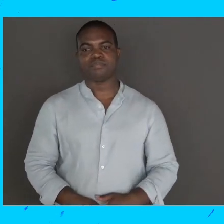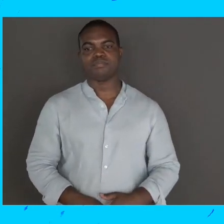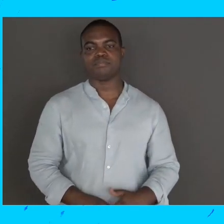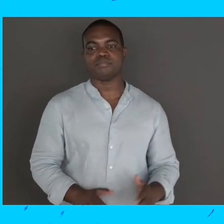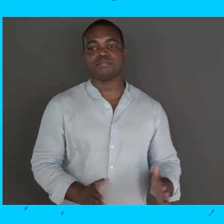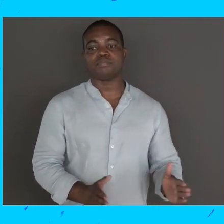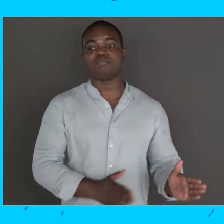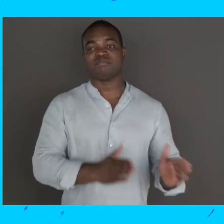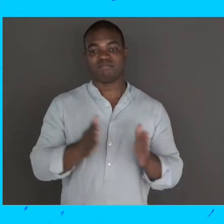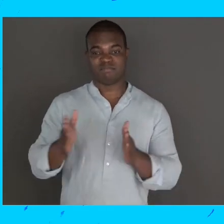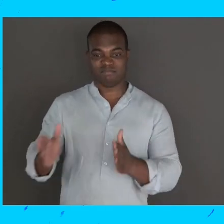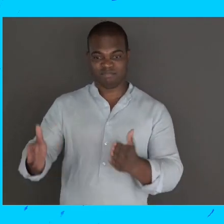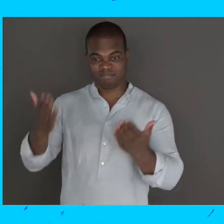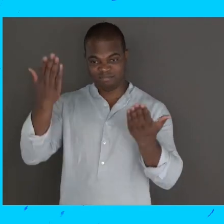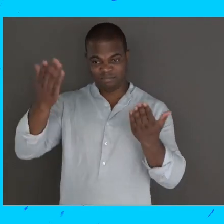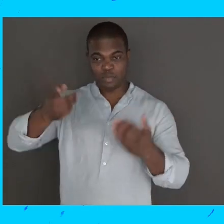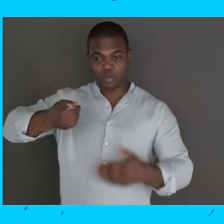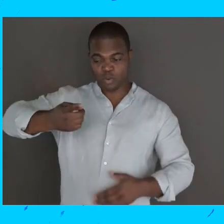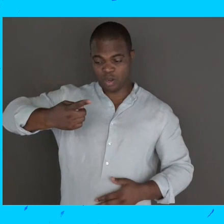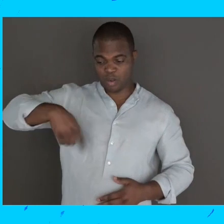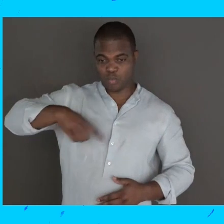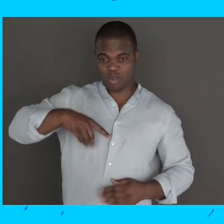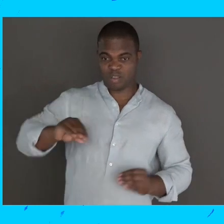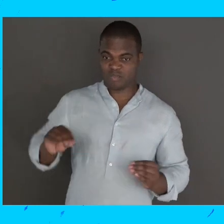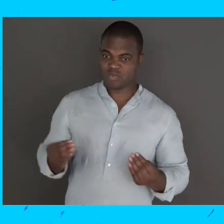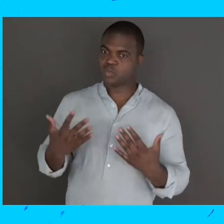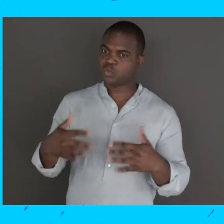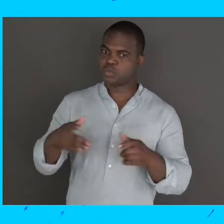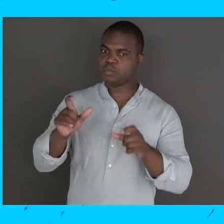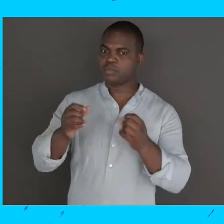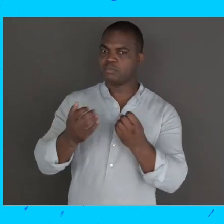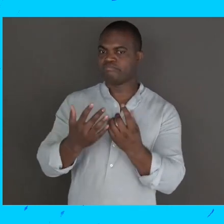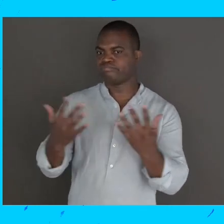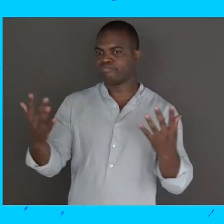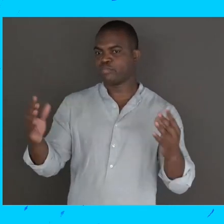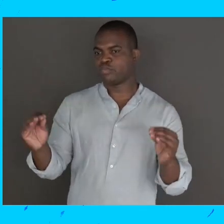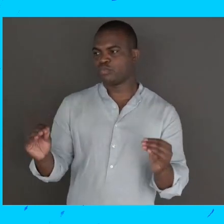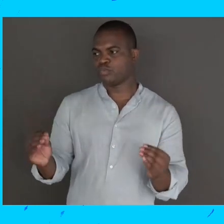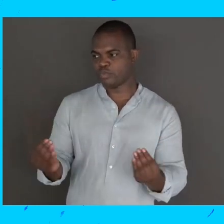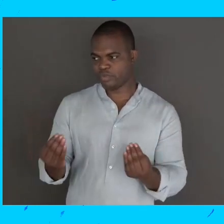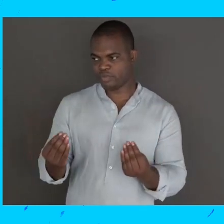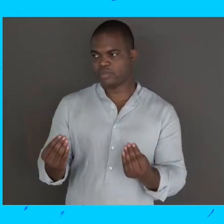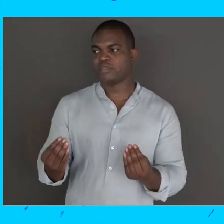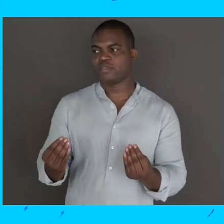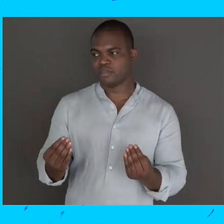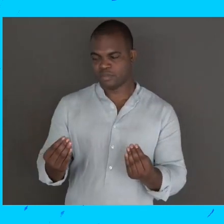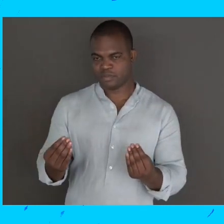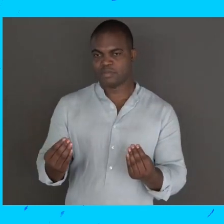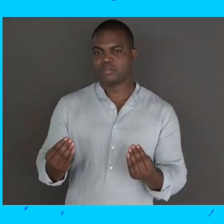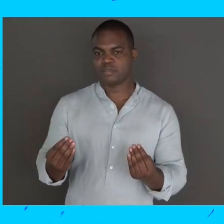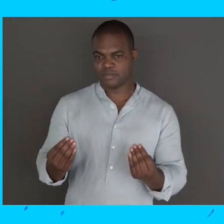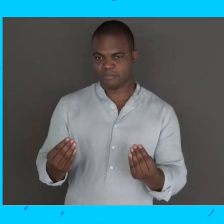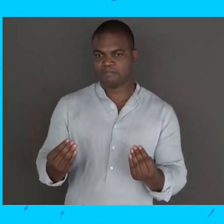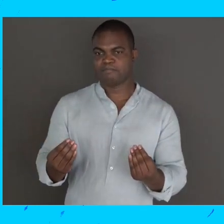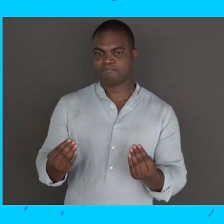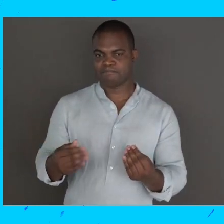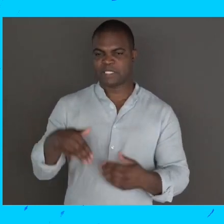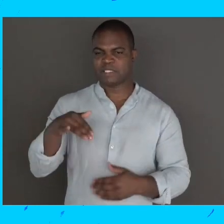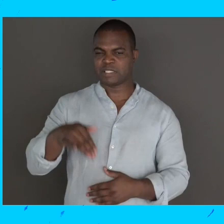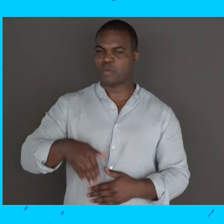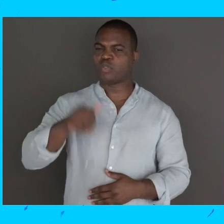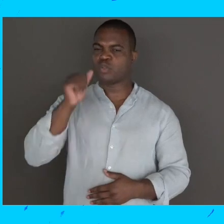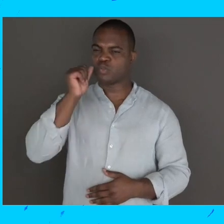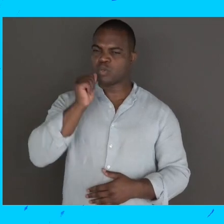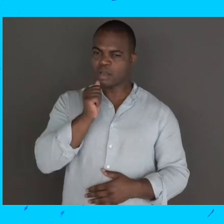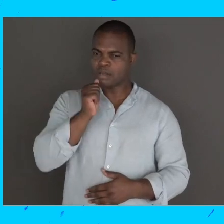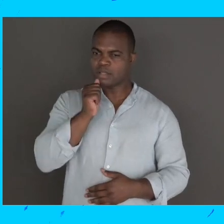comunitarios sean más seguros, más saludables, más conviviables para los jóvenes y más